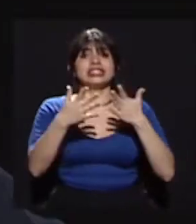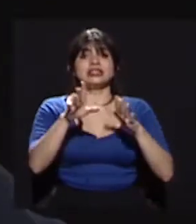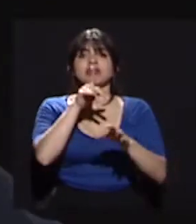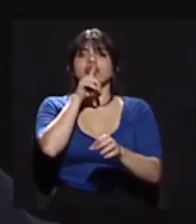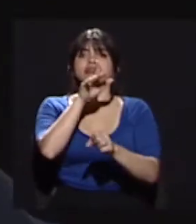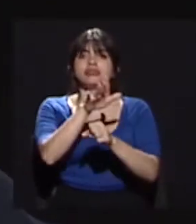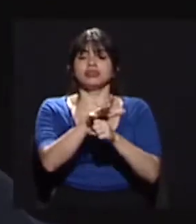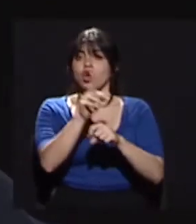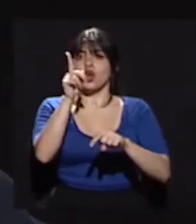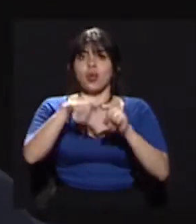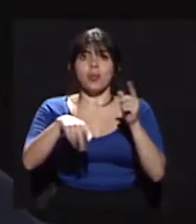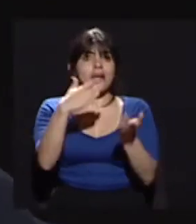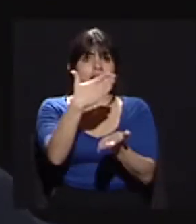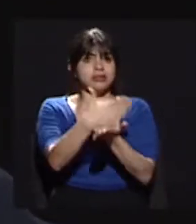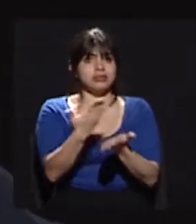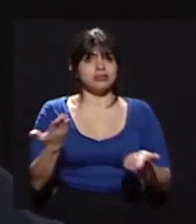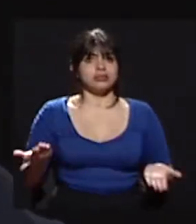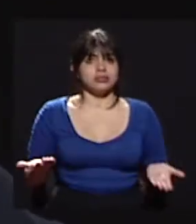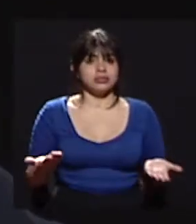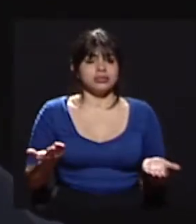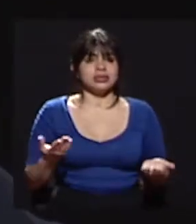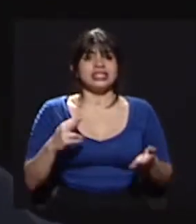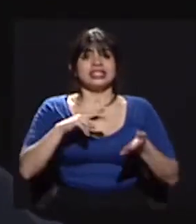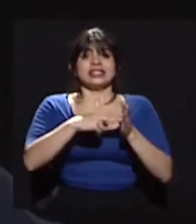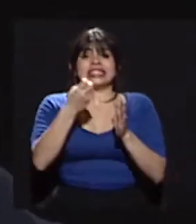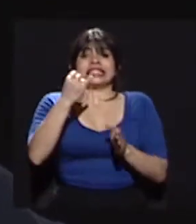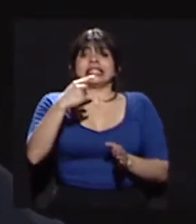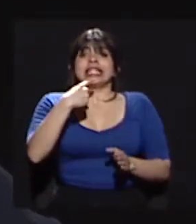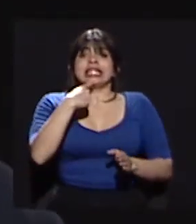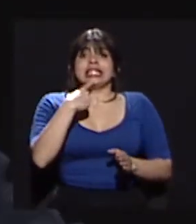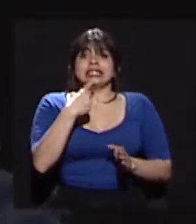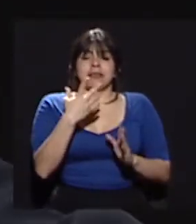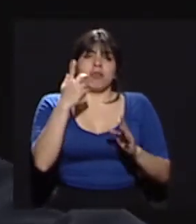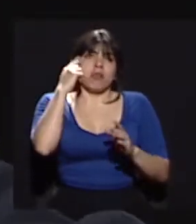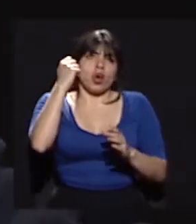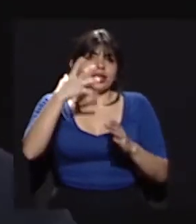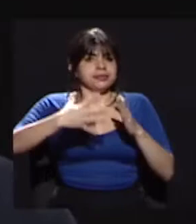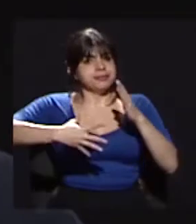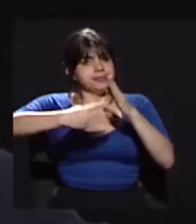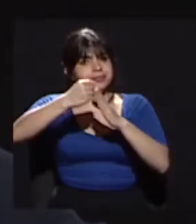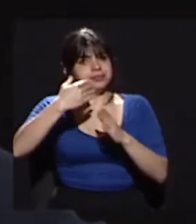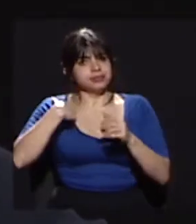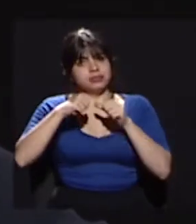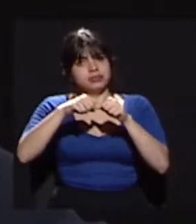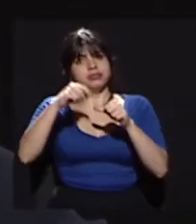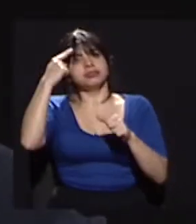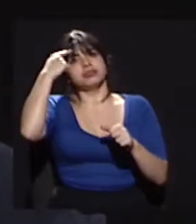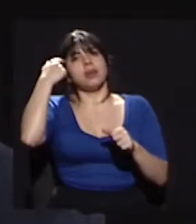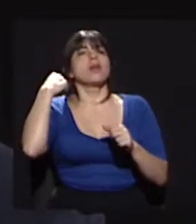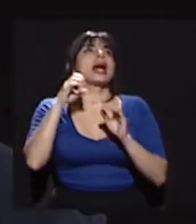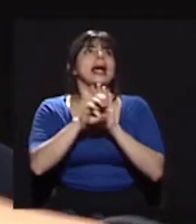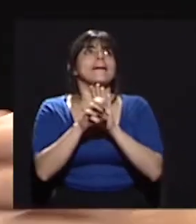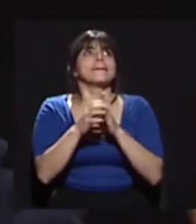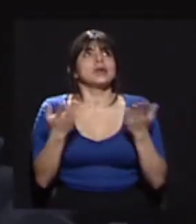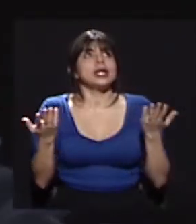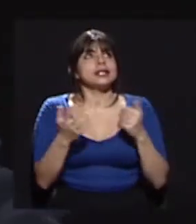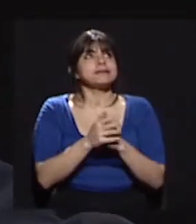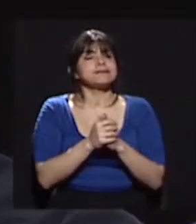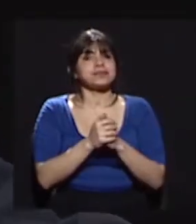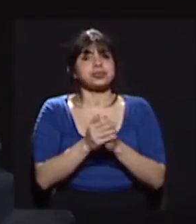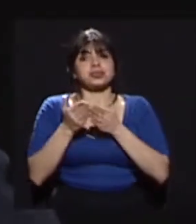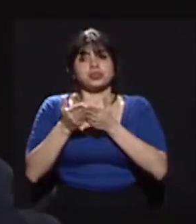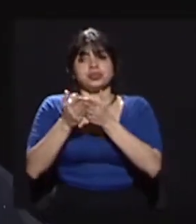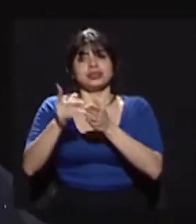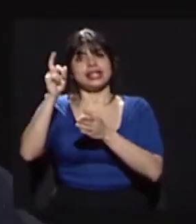no se van a interrumpir si se dijera porque además yo sigo pensando por ejemplo que los